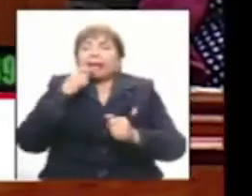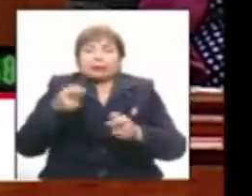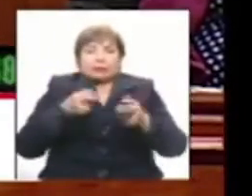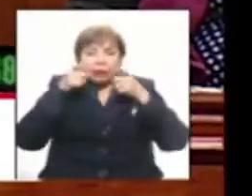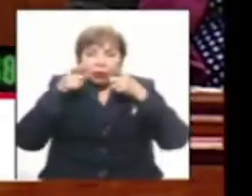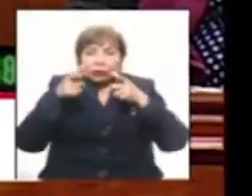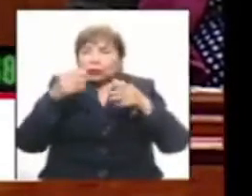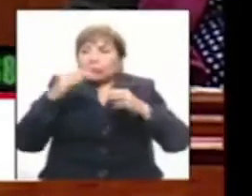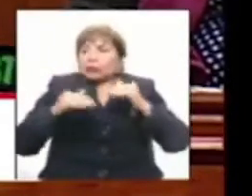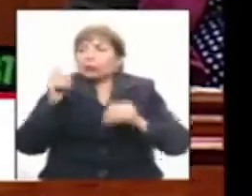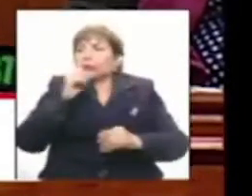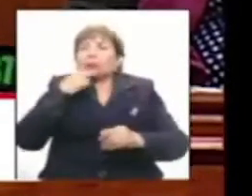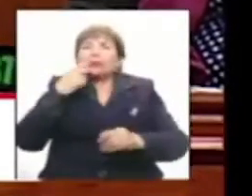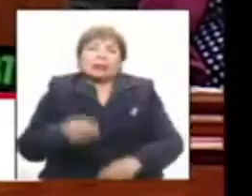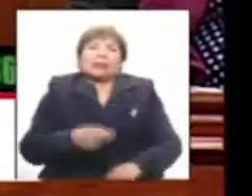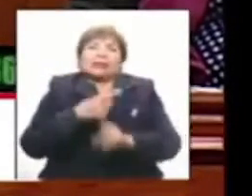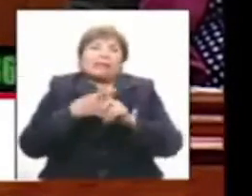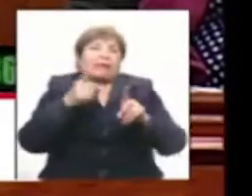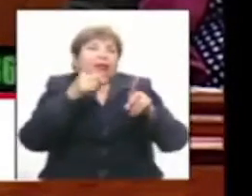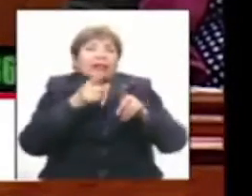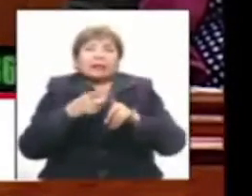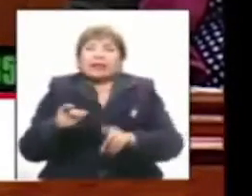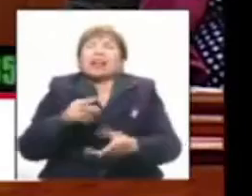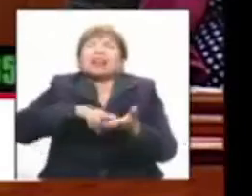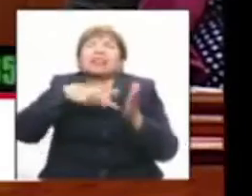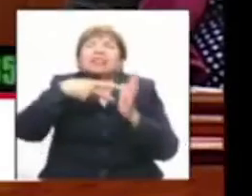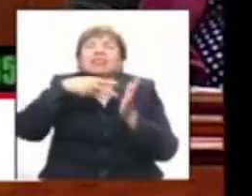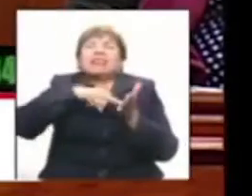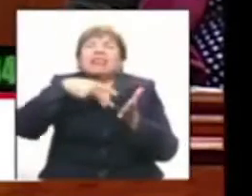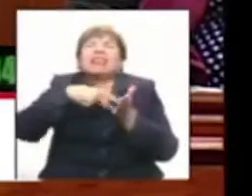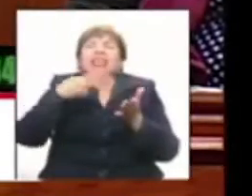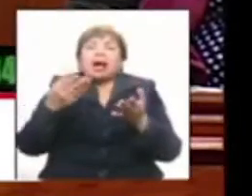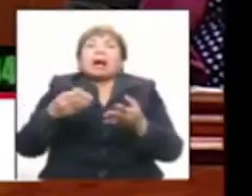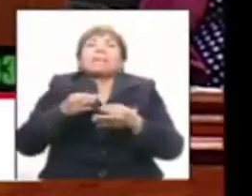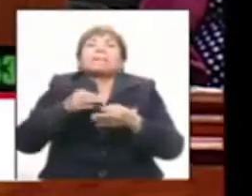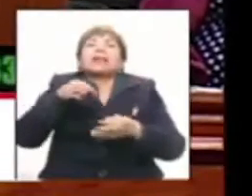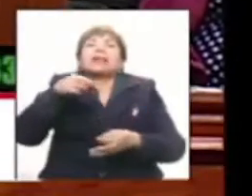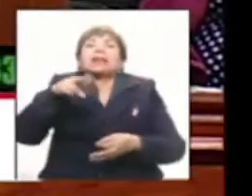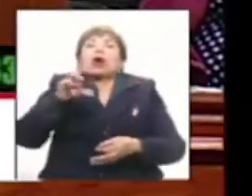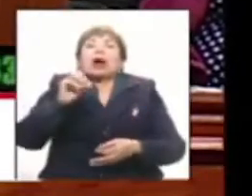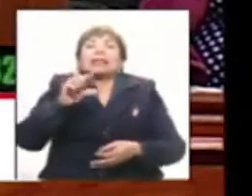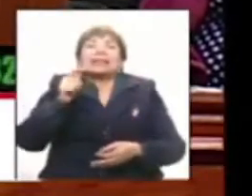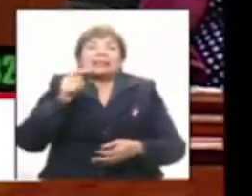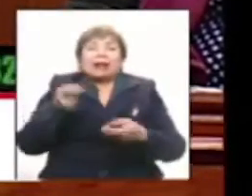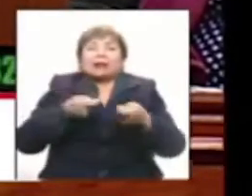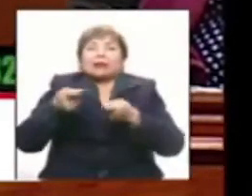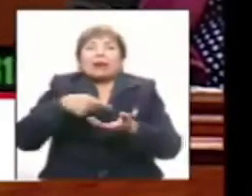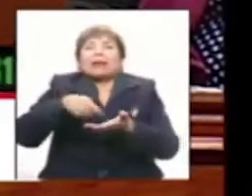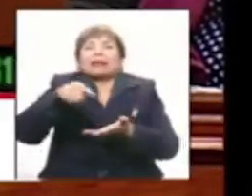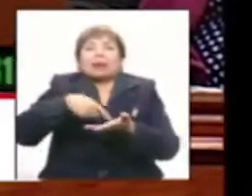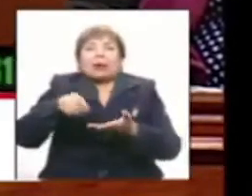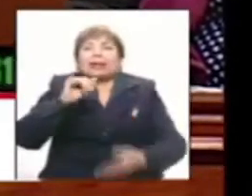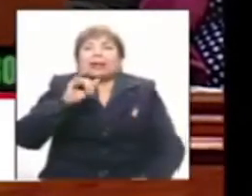poderes. No mencionen, diferencien, por favor, qué significa esa prerrogativa de no estar sujeto a